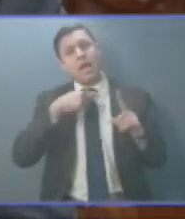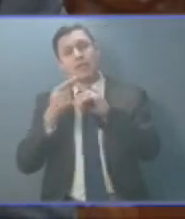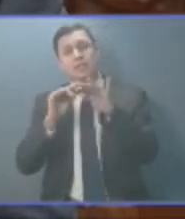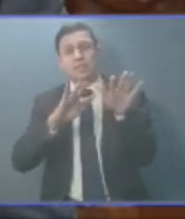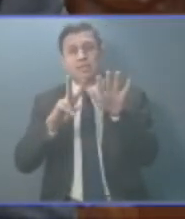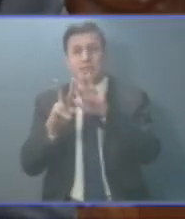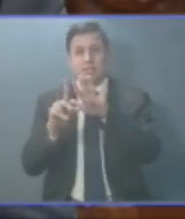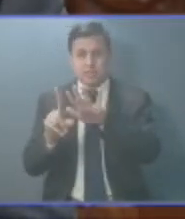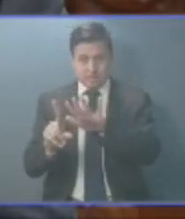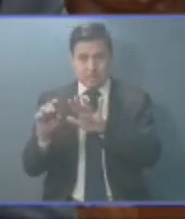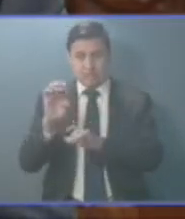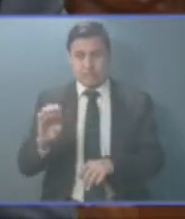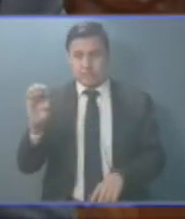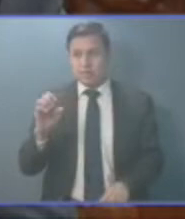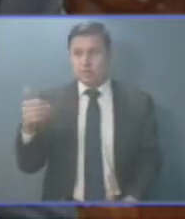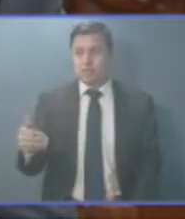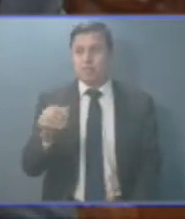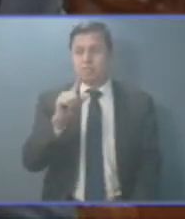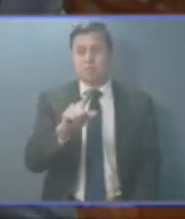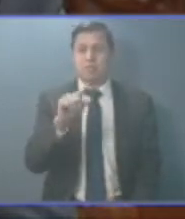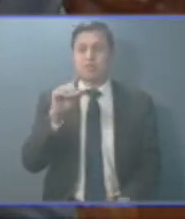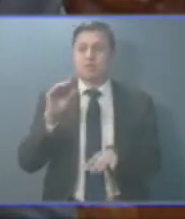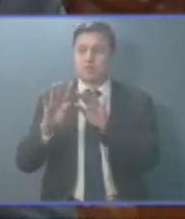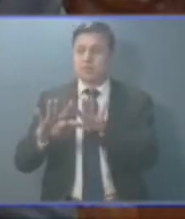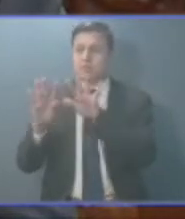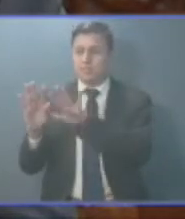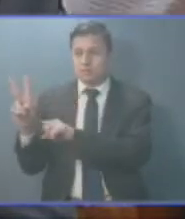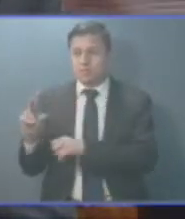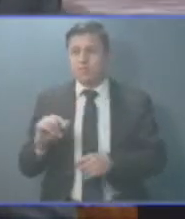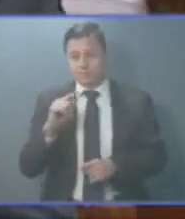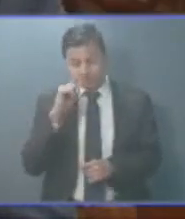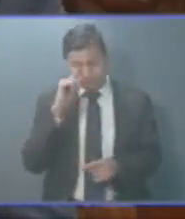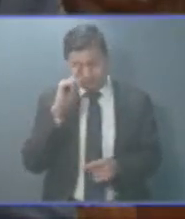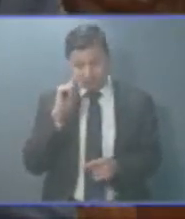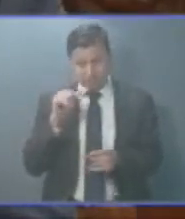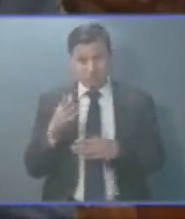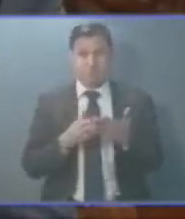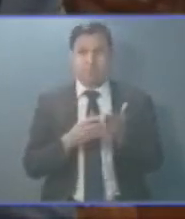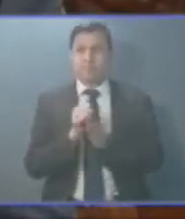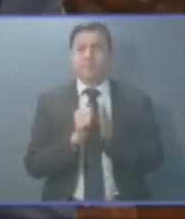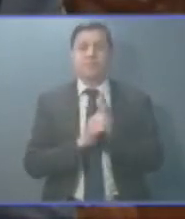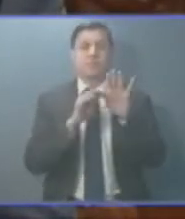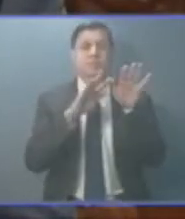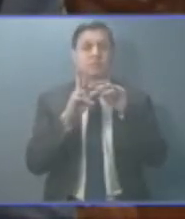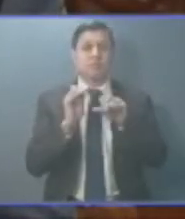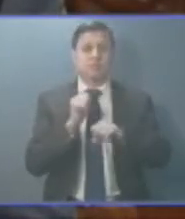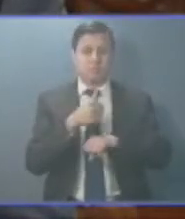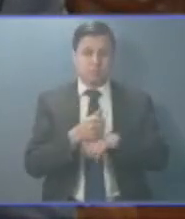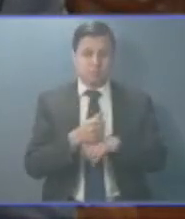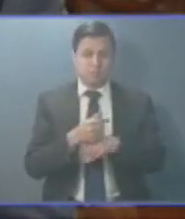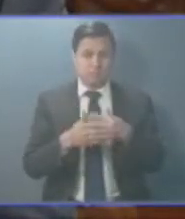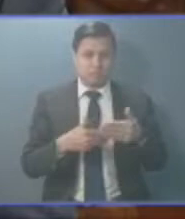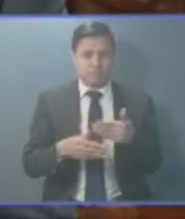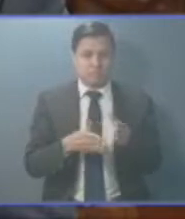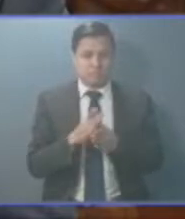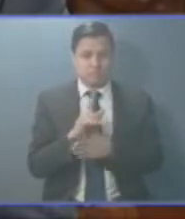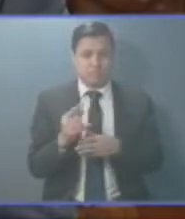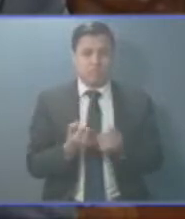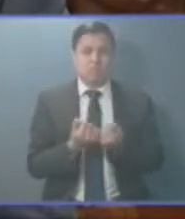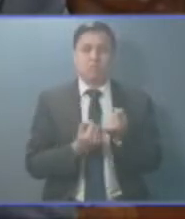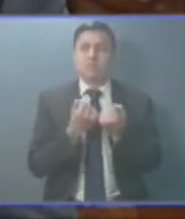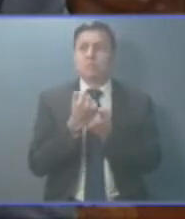de enero de 1992, lo cual en su artículo 12 crea el Instituto Administrador de los